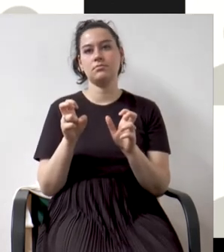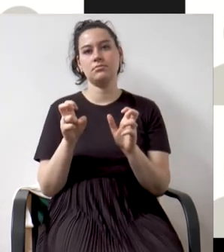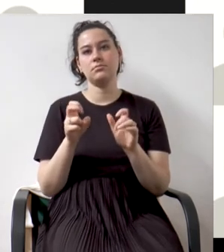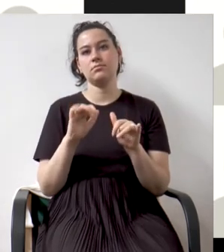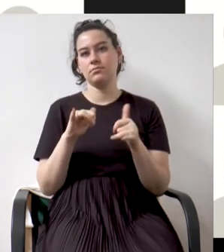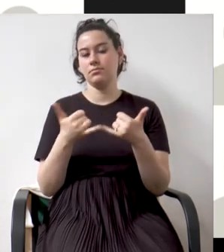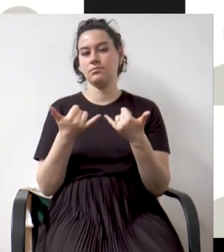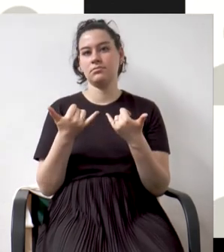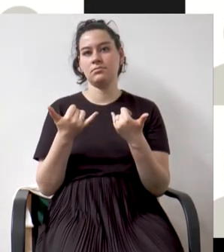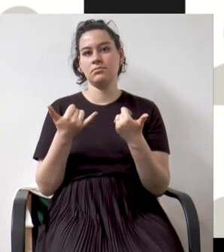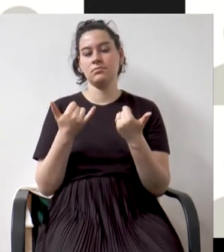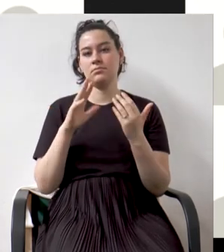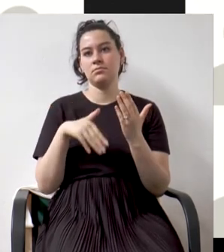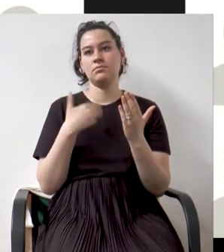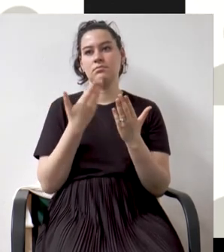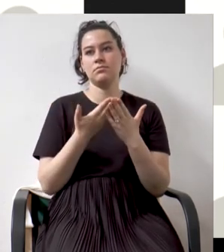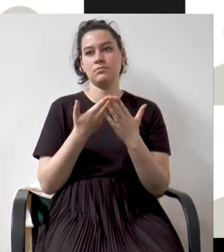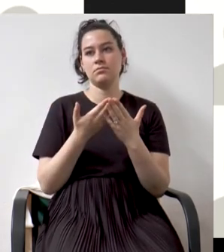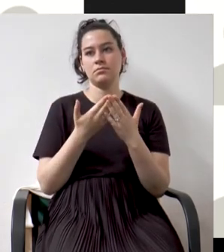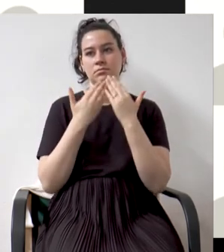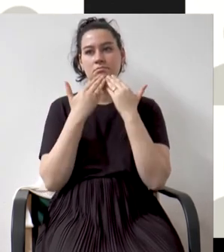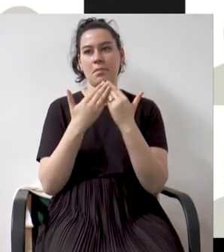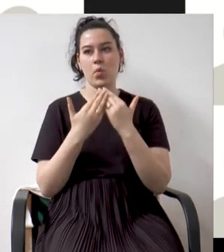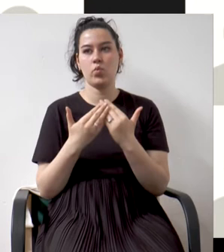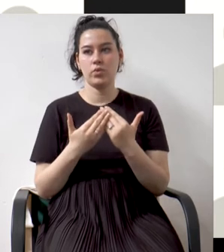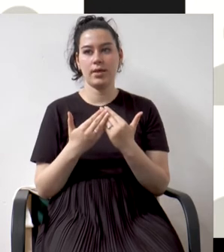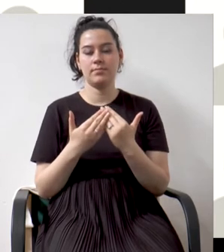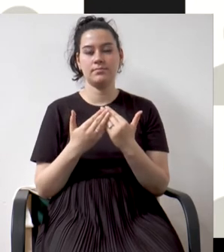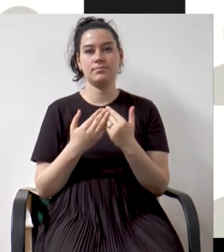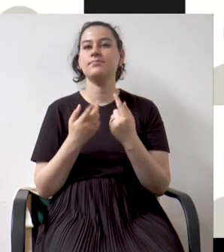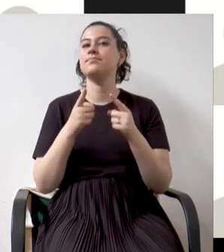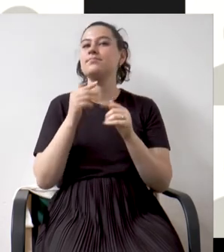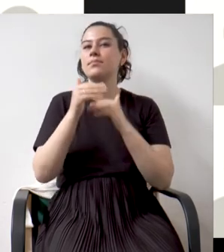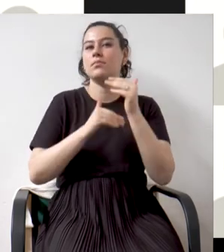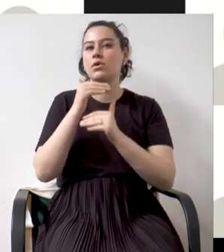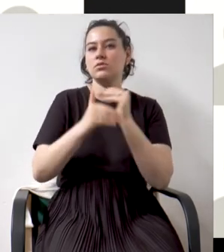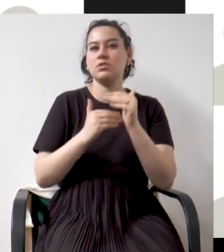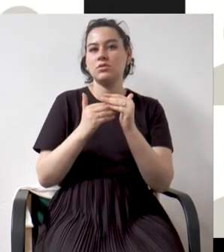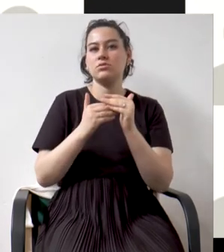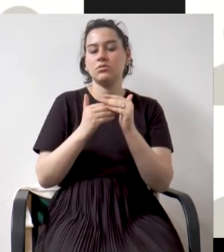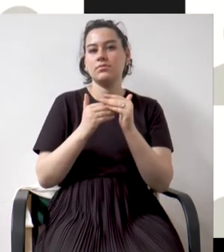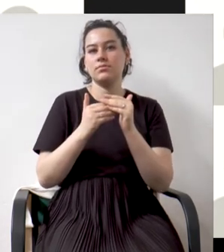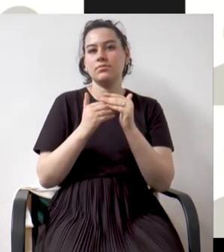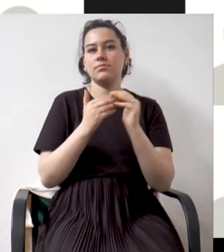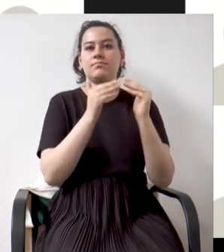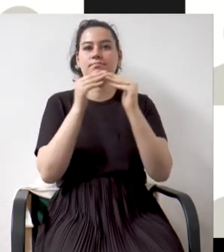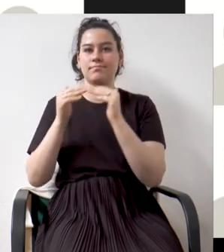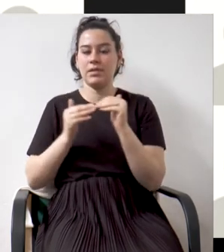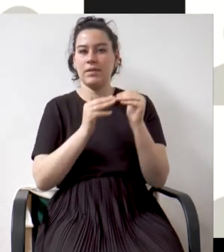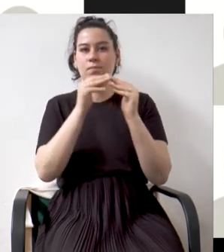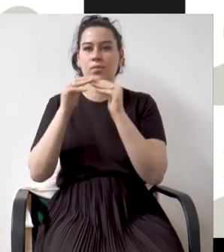Y ahí ya yendo un poco al planteo de las preguntas, Guía, es el proceso de departamentalización del